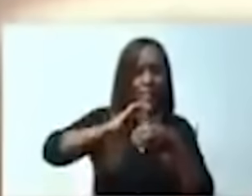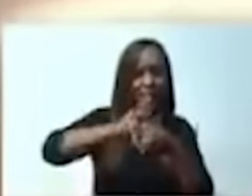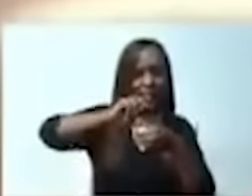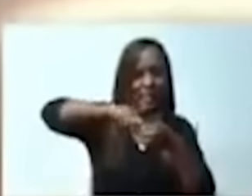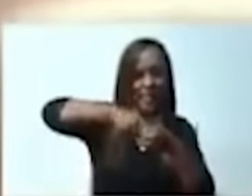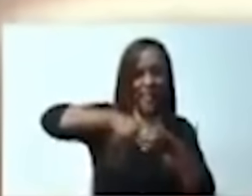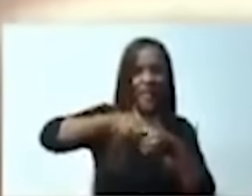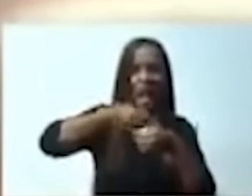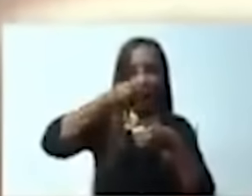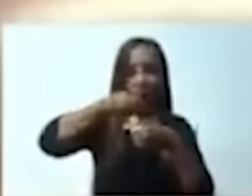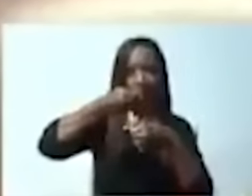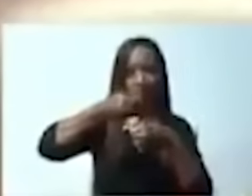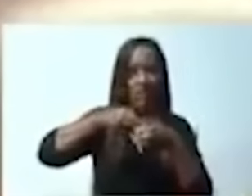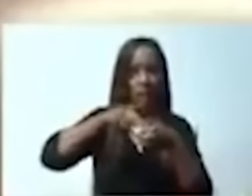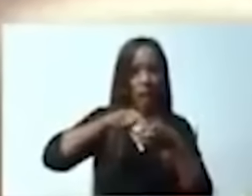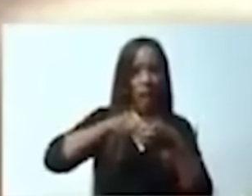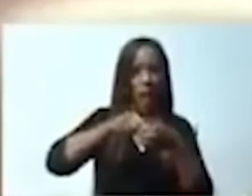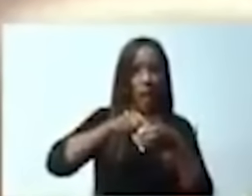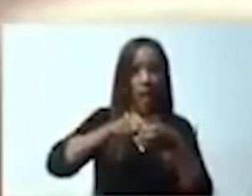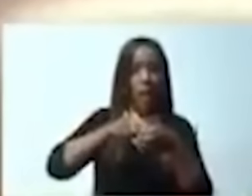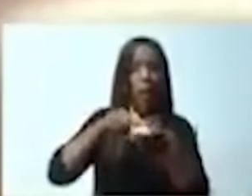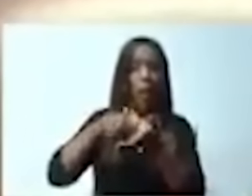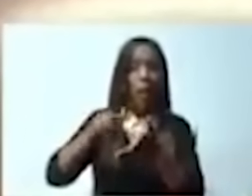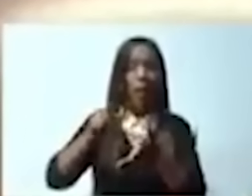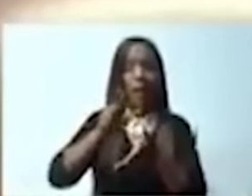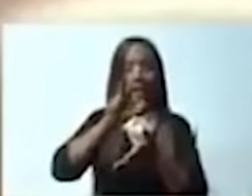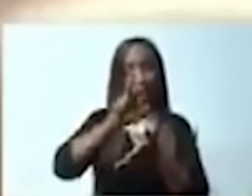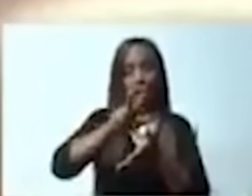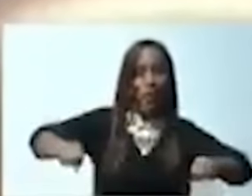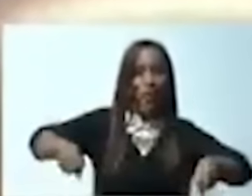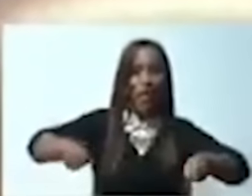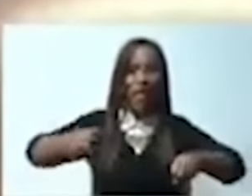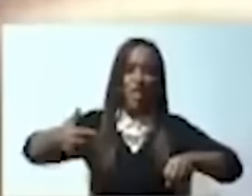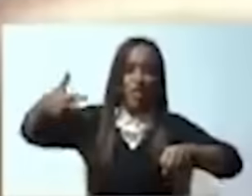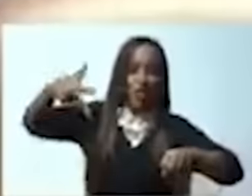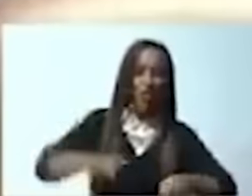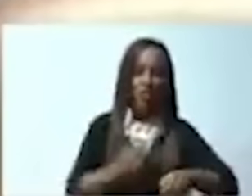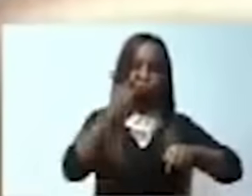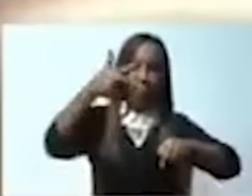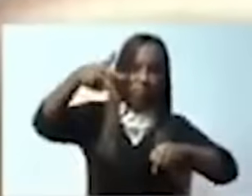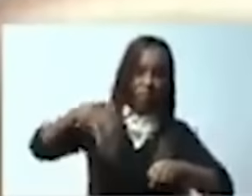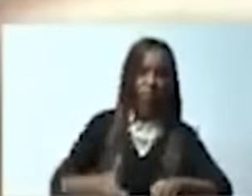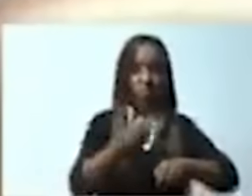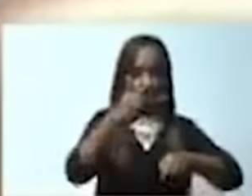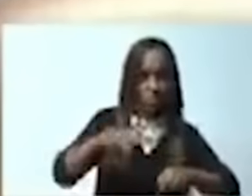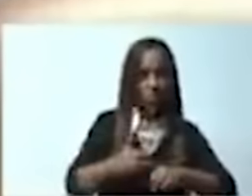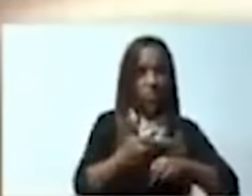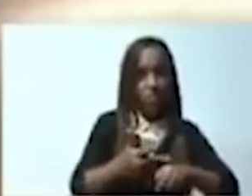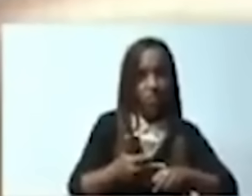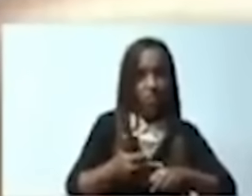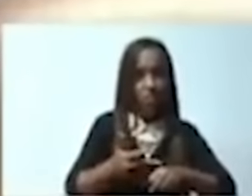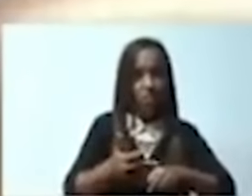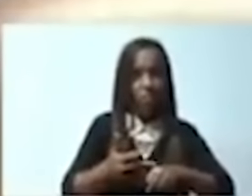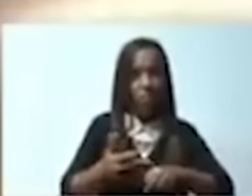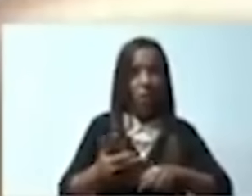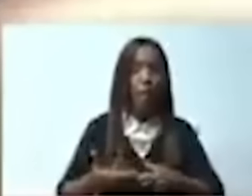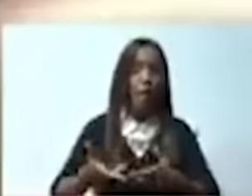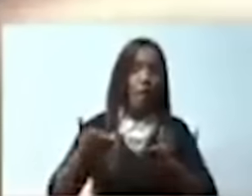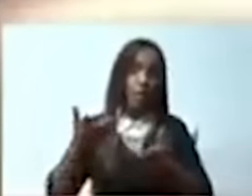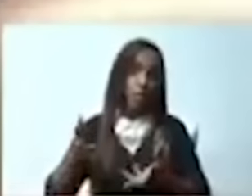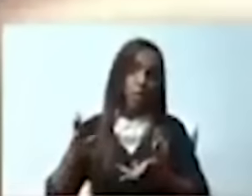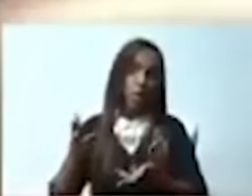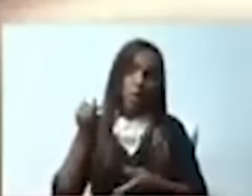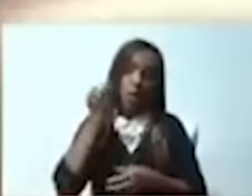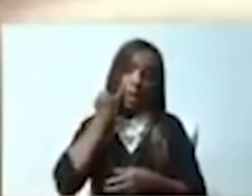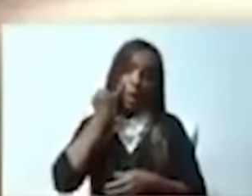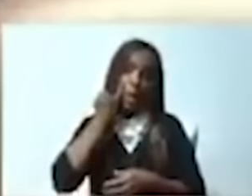para vivir y que cuando los adquirimos el estado Nos cobra impuestos y tú dices Bueno pues yo puedo importar traer al país